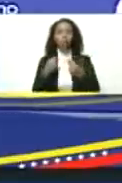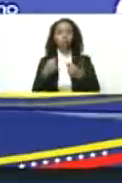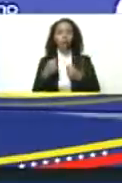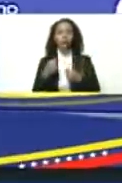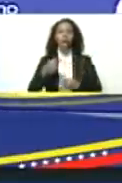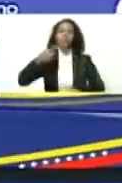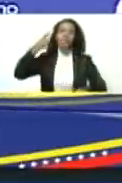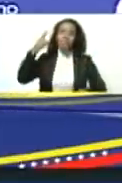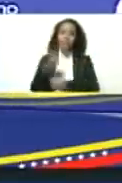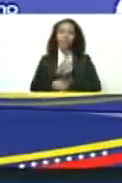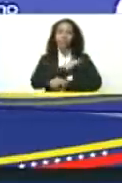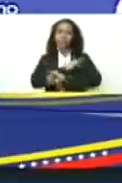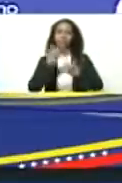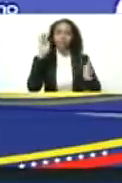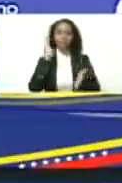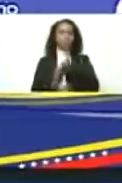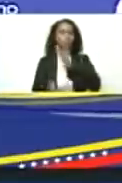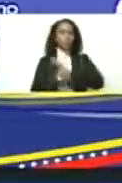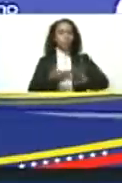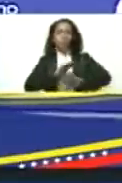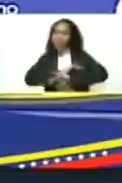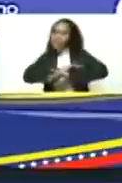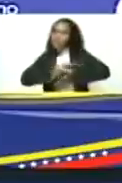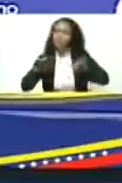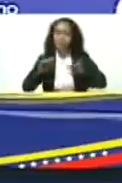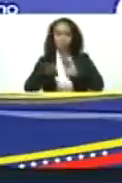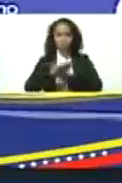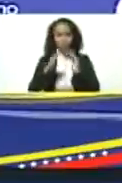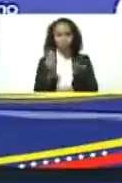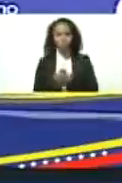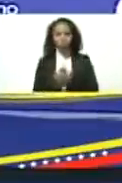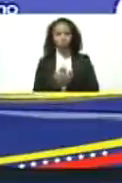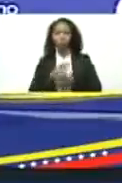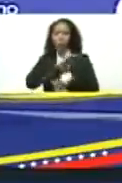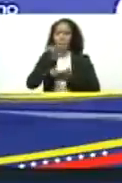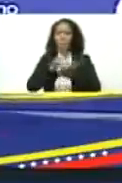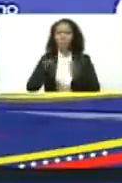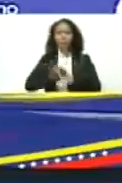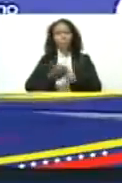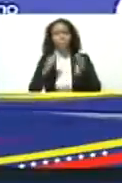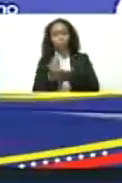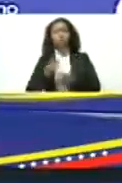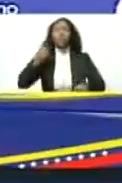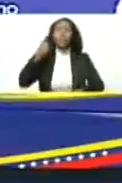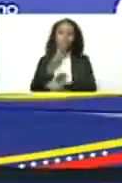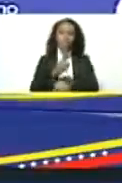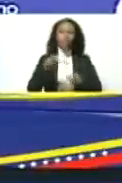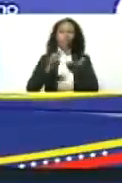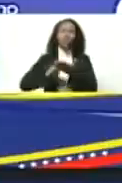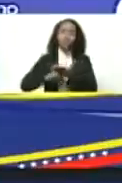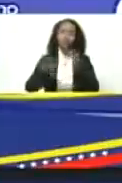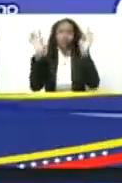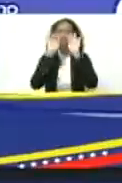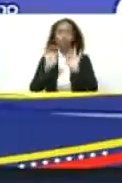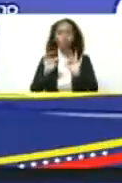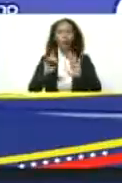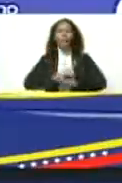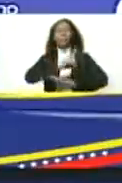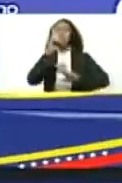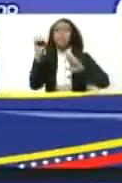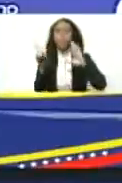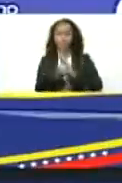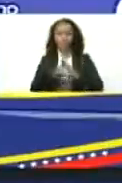deben cesar y deben acabarse en el mundo. Los problemas del mundo deben resolverse por la vía